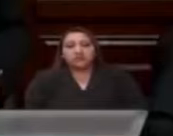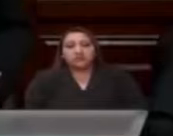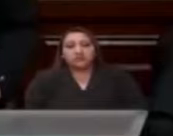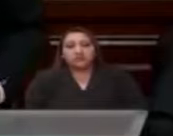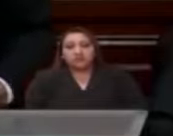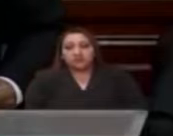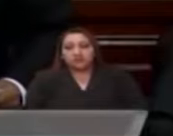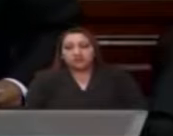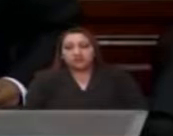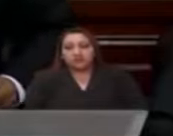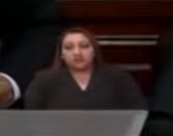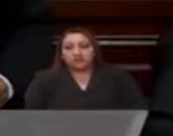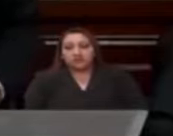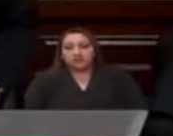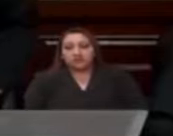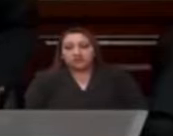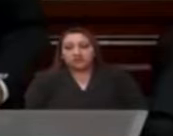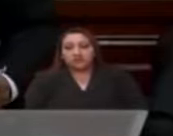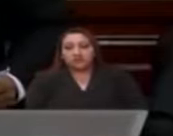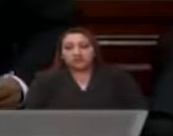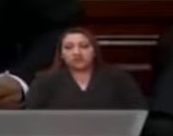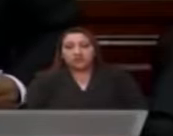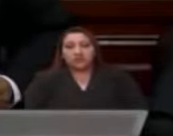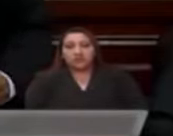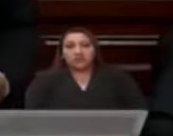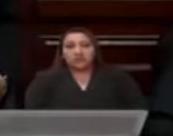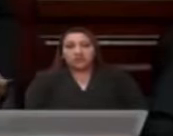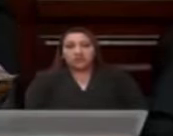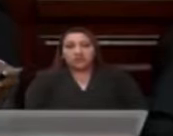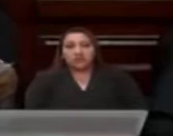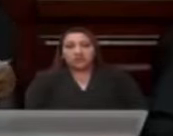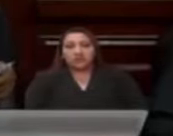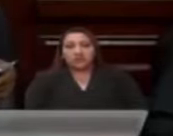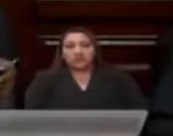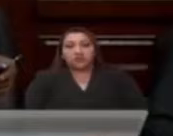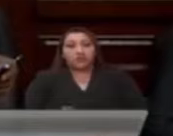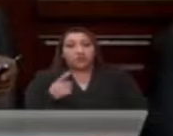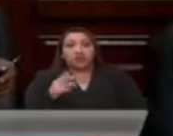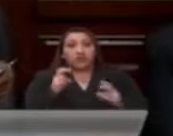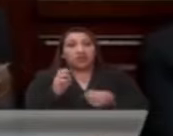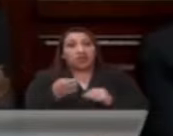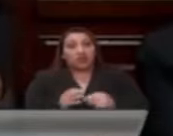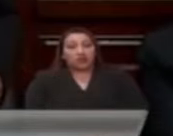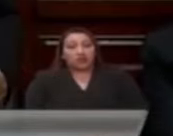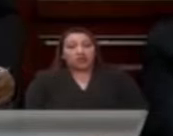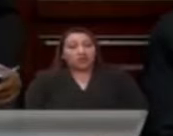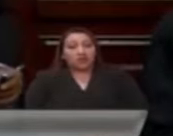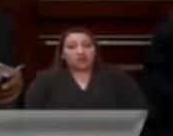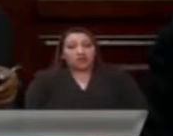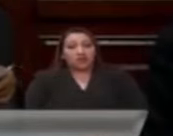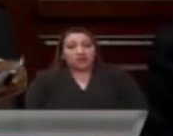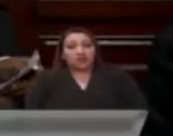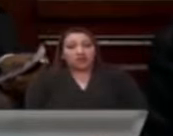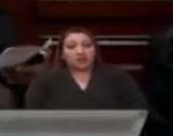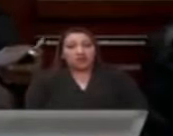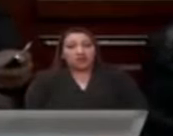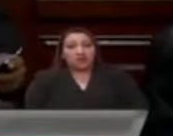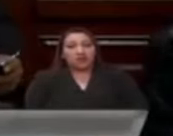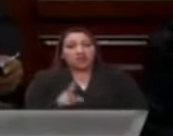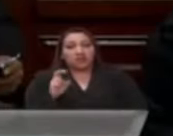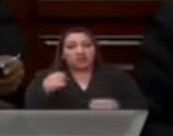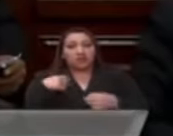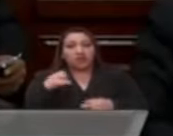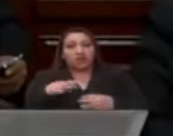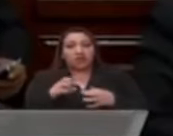Tiene el tiempo, por favor. Responsabilidad, no solamente en el plano económico, sino en el plano social y en el plano